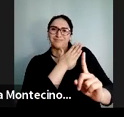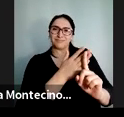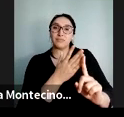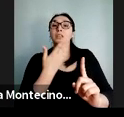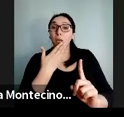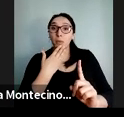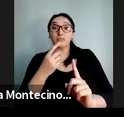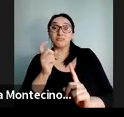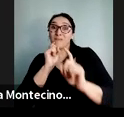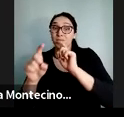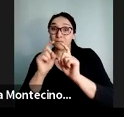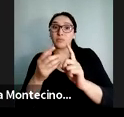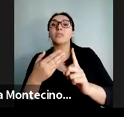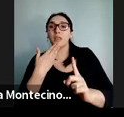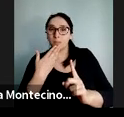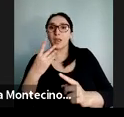visibilizarla.